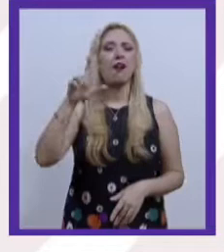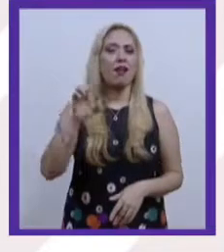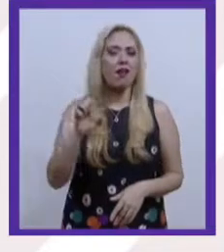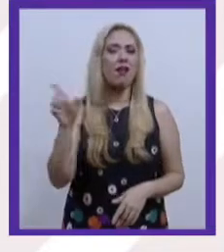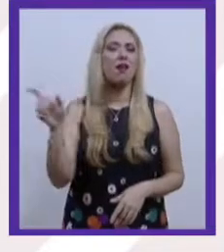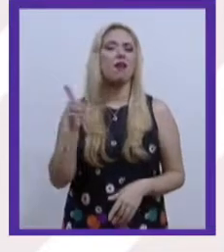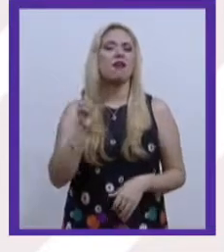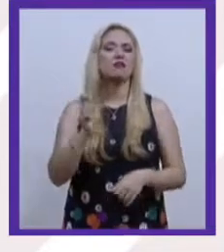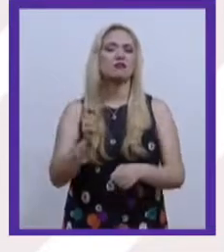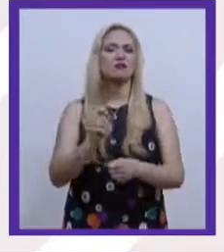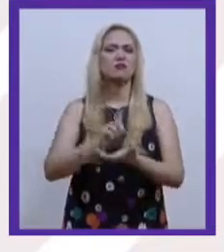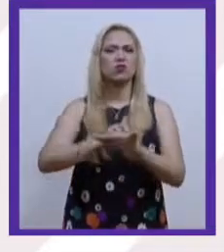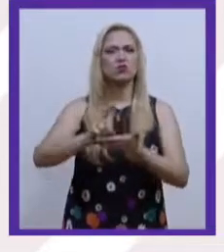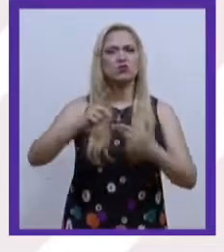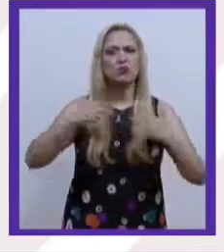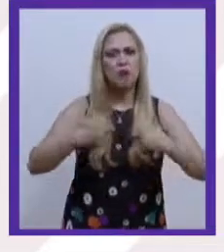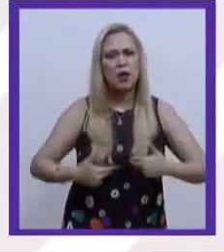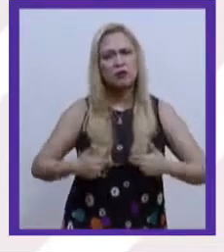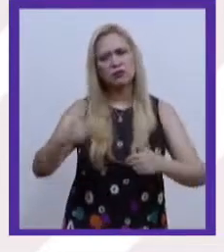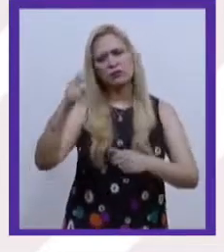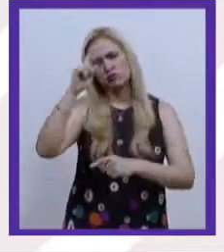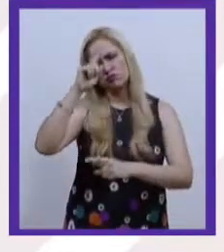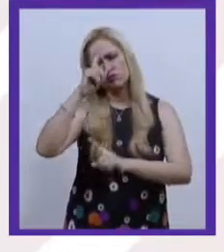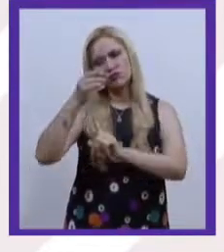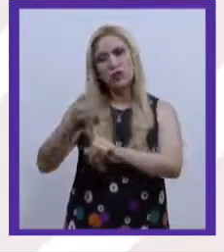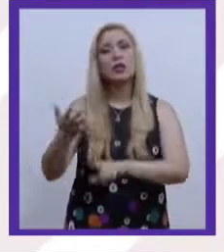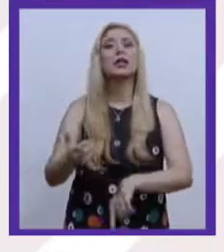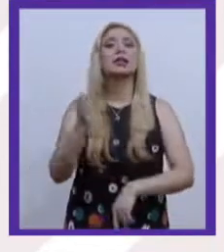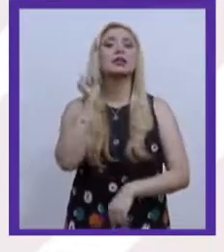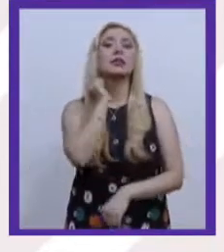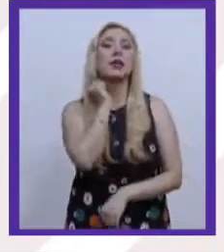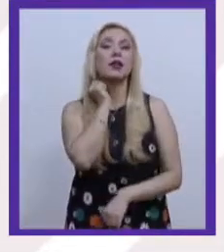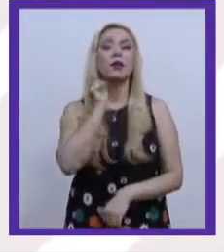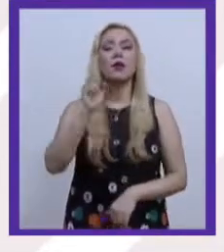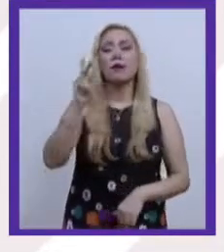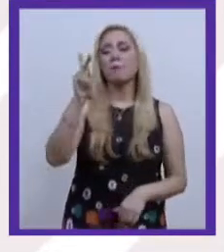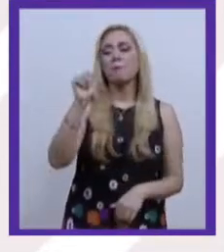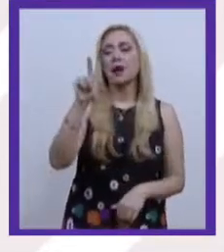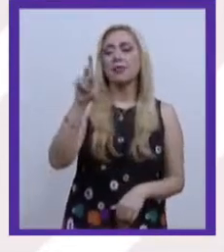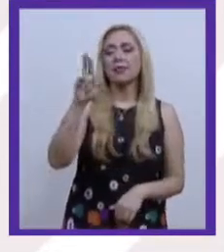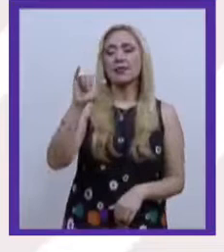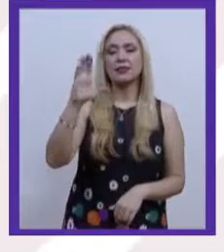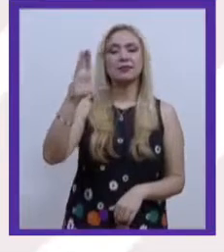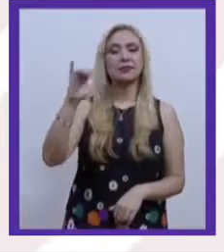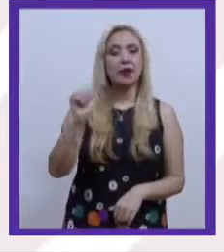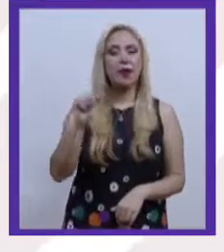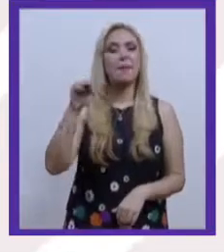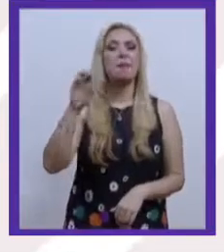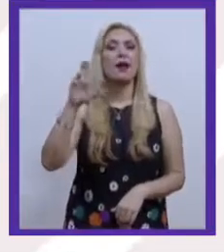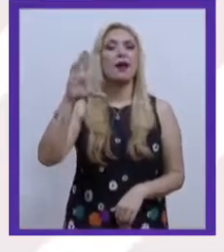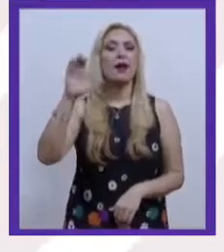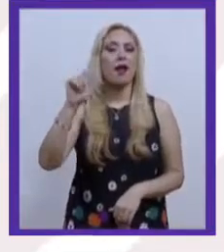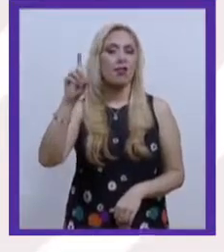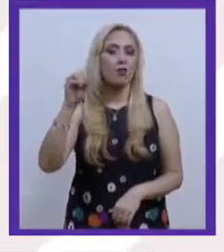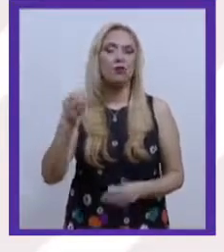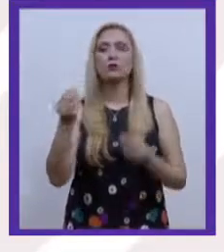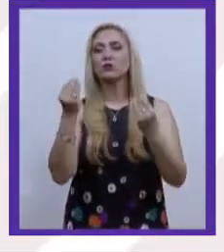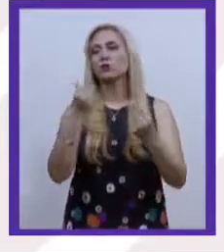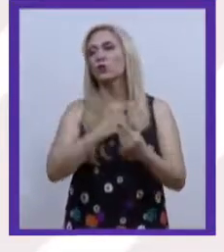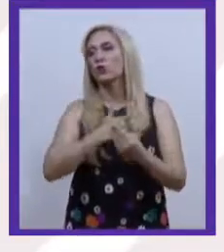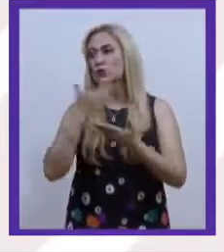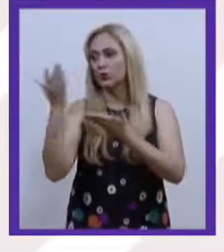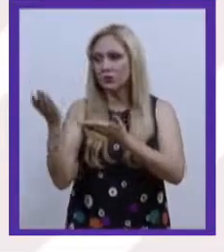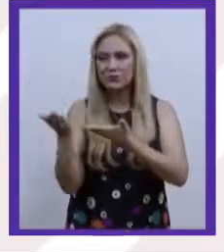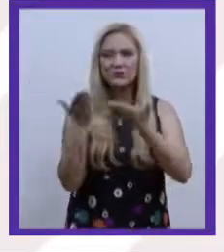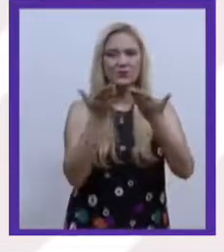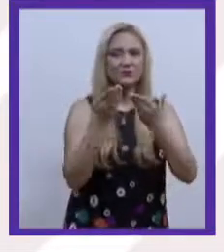en género y derechos humanos, y a la senadora Patricia Mercado, senadora de la República. Me da mucho gusto recibirlas acá en